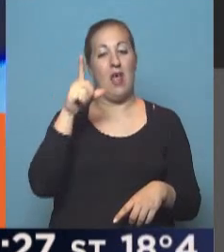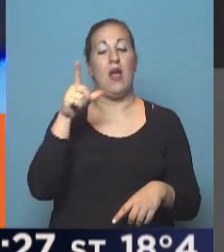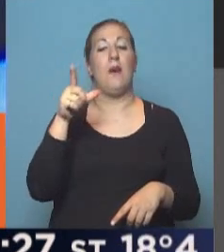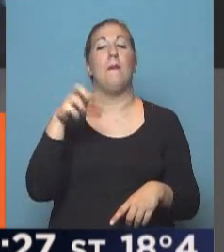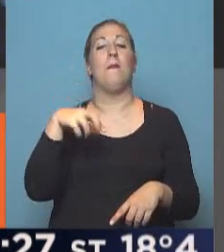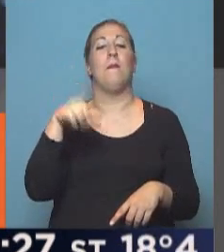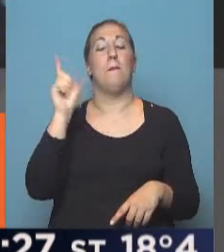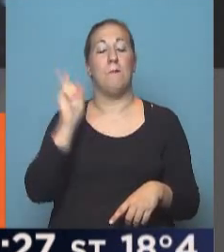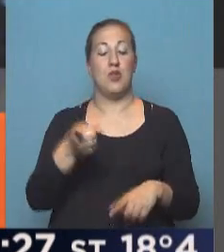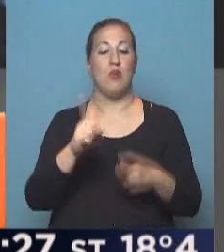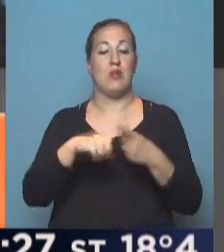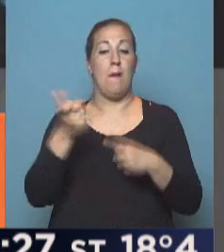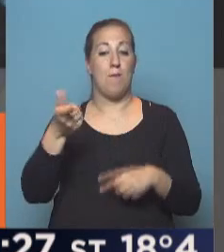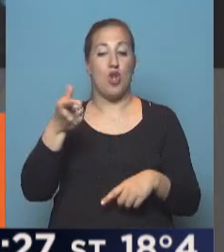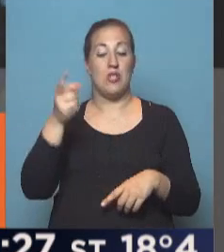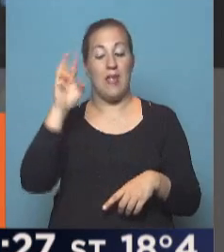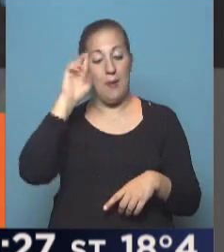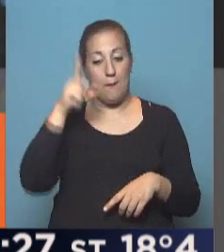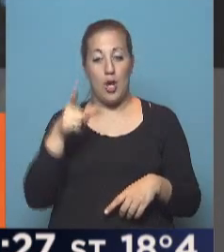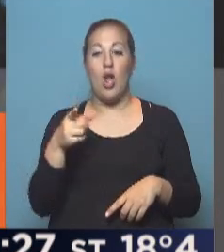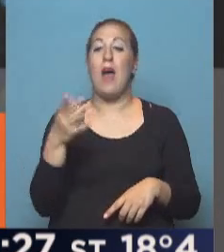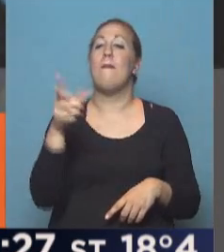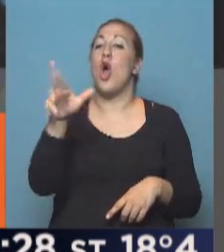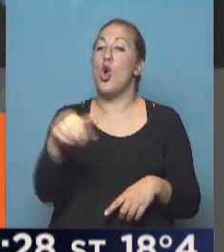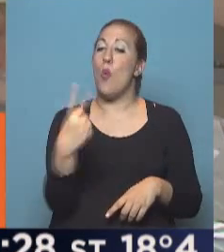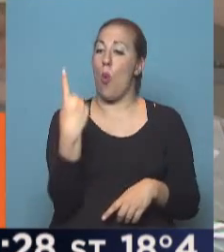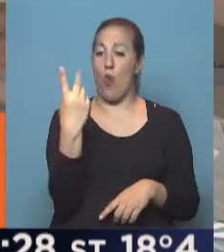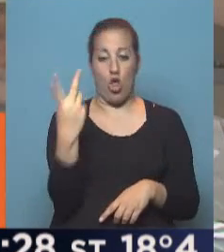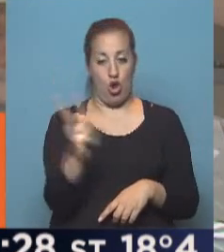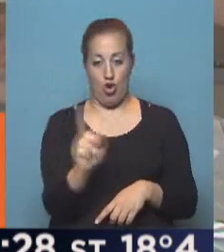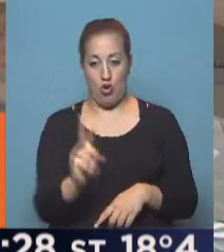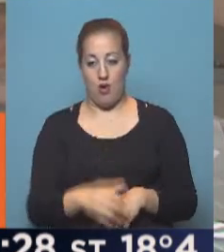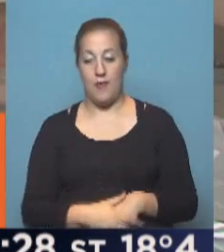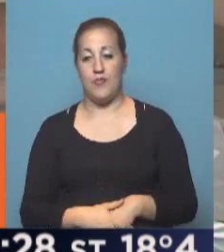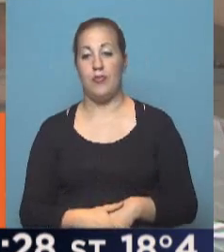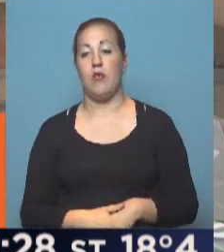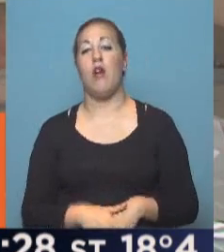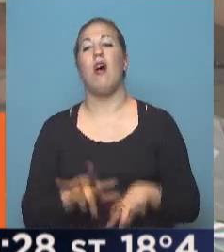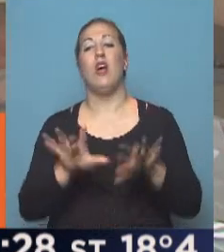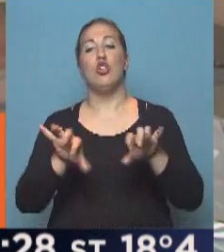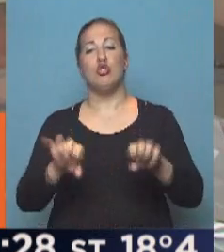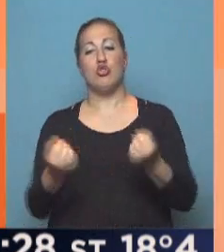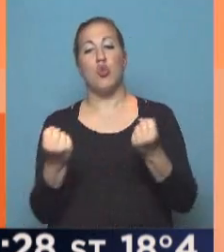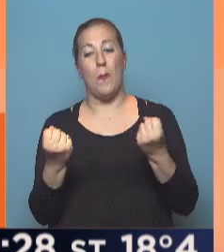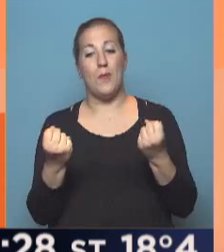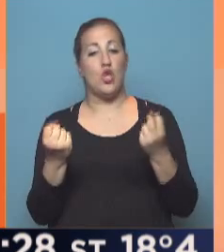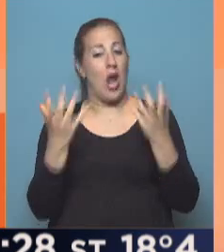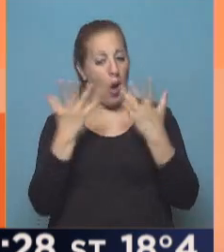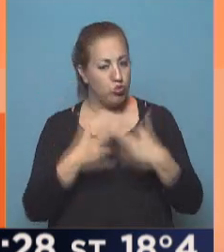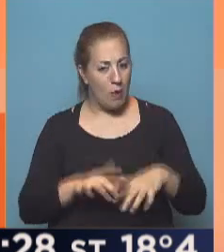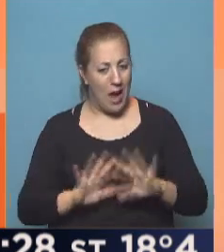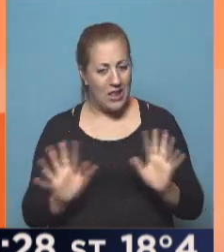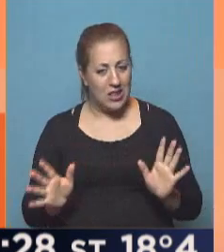una sola de esas asignaciones y no las dos asignaciones esto esta suspensión es automática